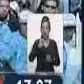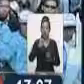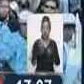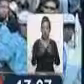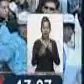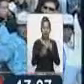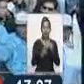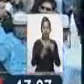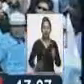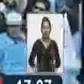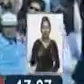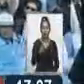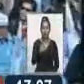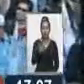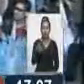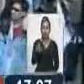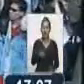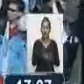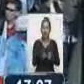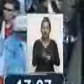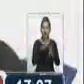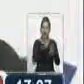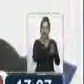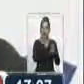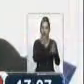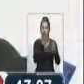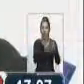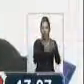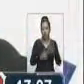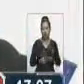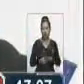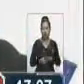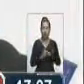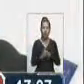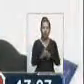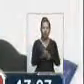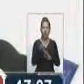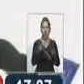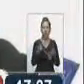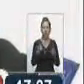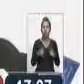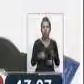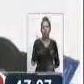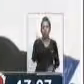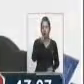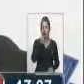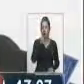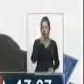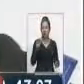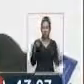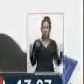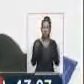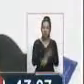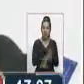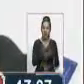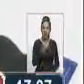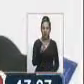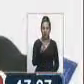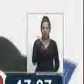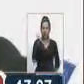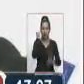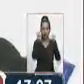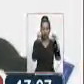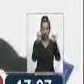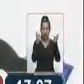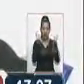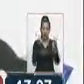buses y también habría emitido criterios discriminatorios cuando dice que el feminismo extremo es ideología